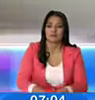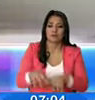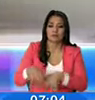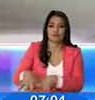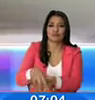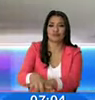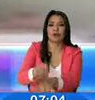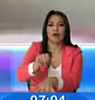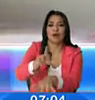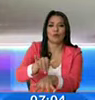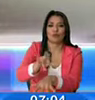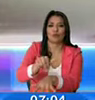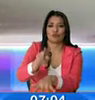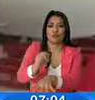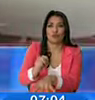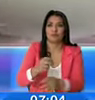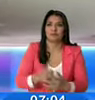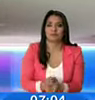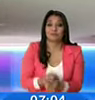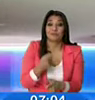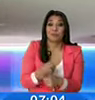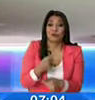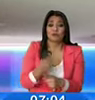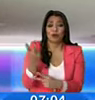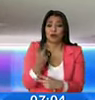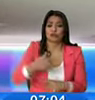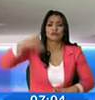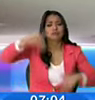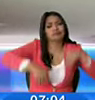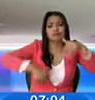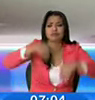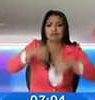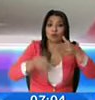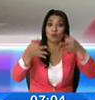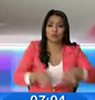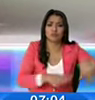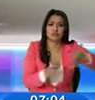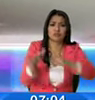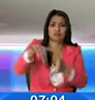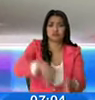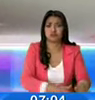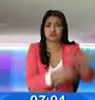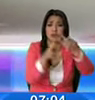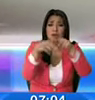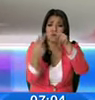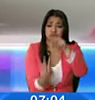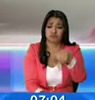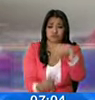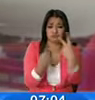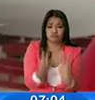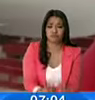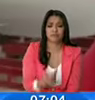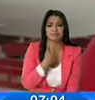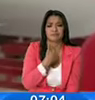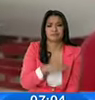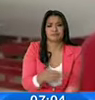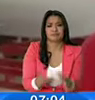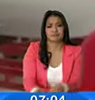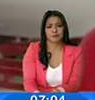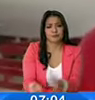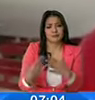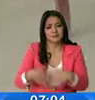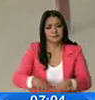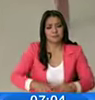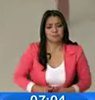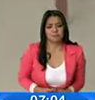Y eso hace que les vaya llevando el cuerpo hacia el fondo y ya se pierde completamente la conciencia y pierde